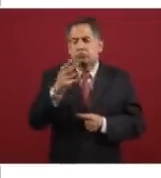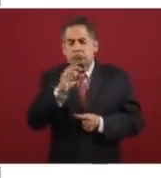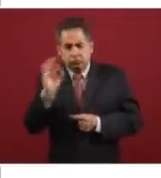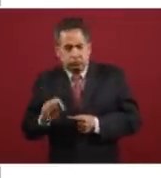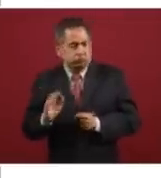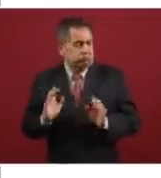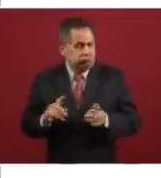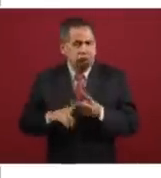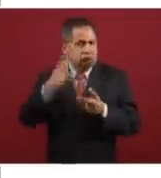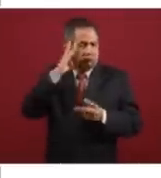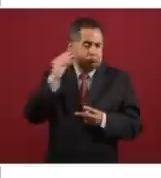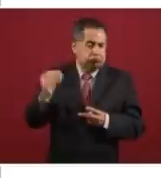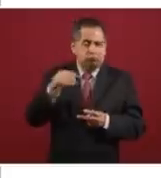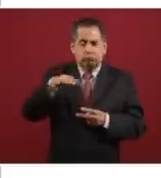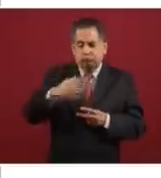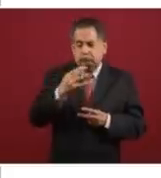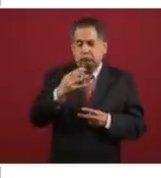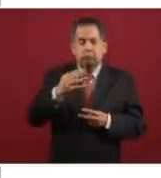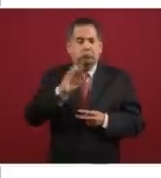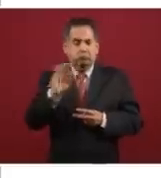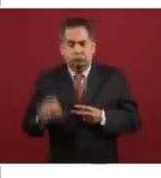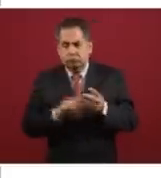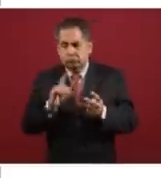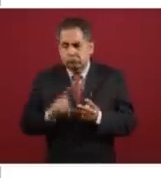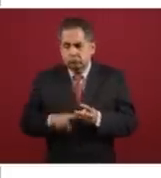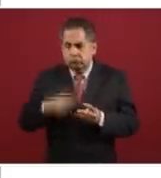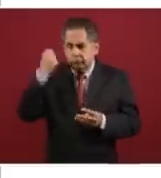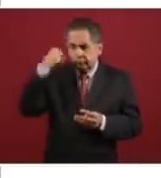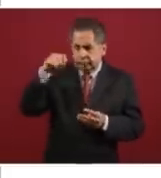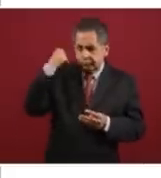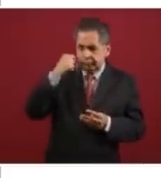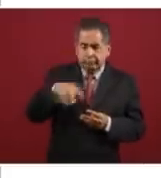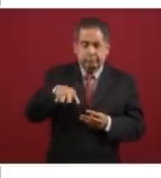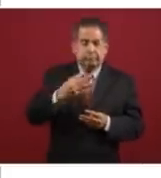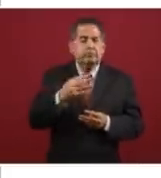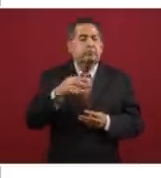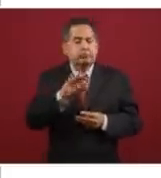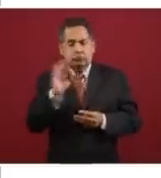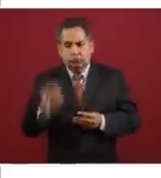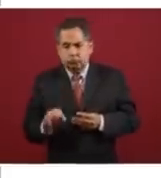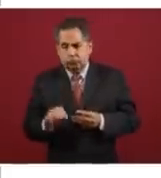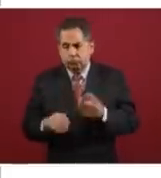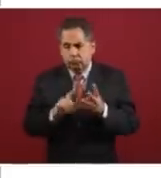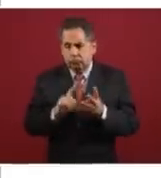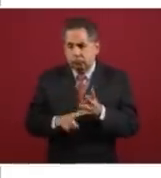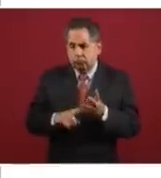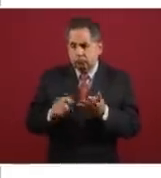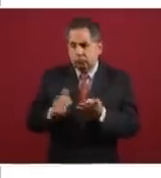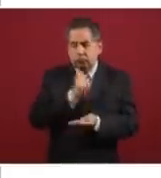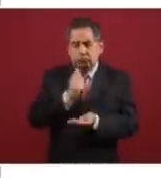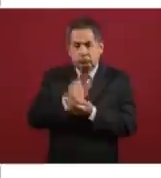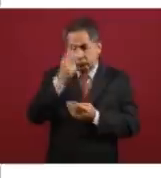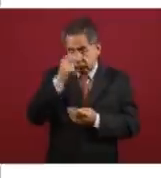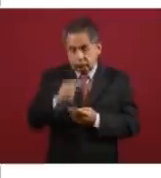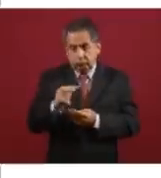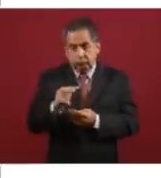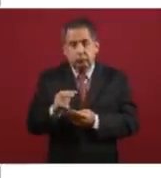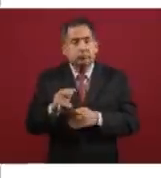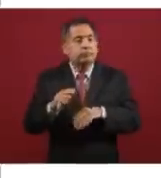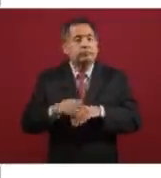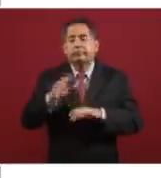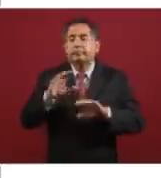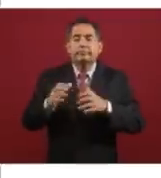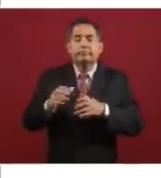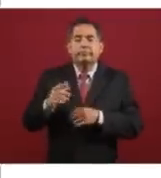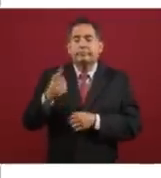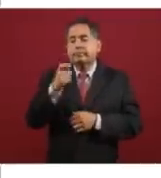4.4%, Colima 14%, Tabasco 14% y la Ciudad de México tiene más